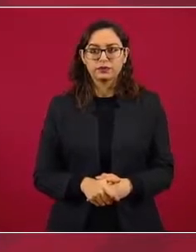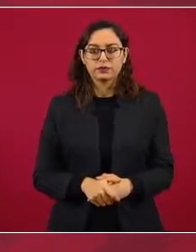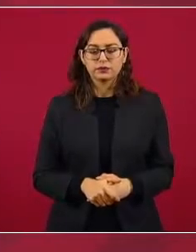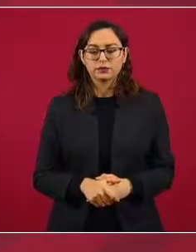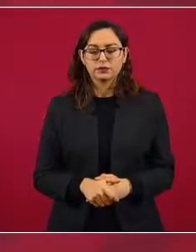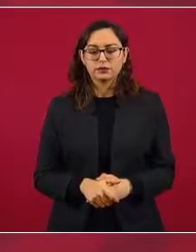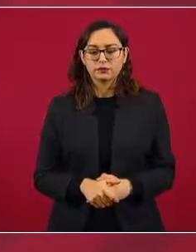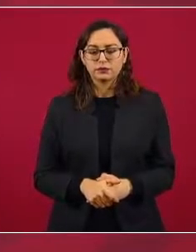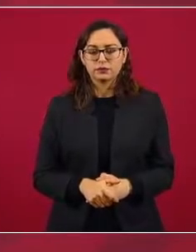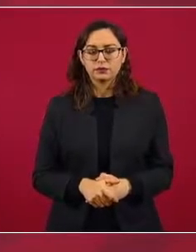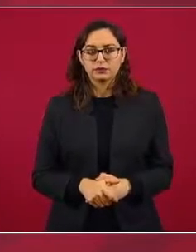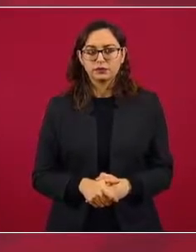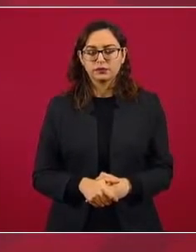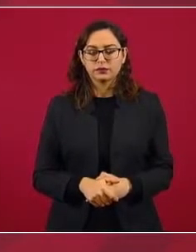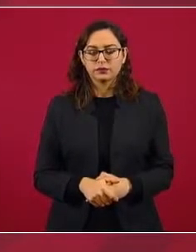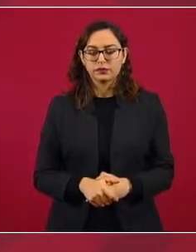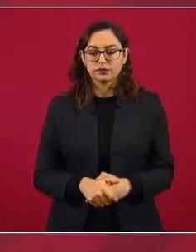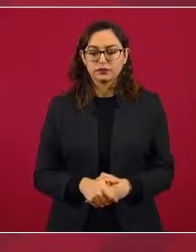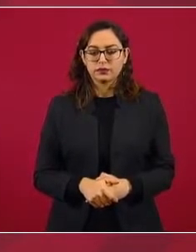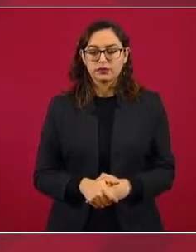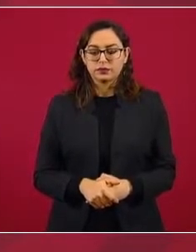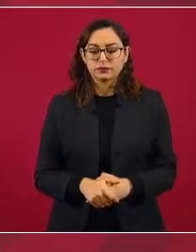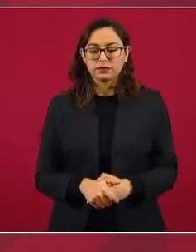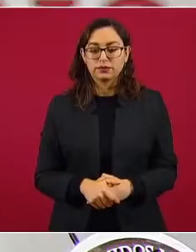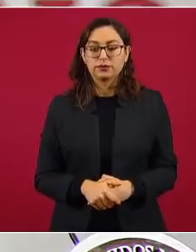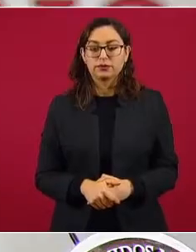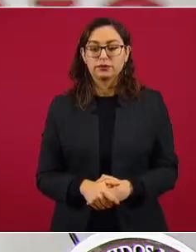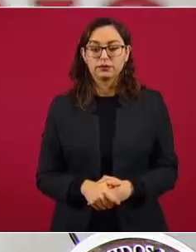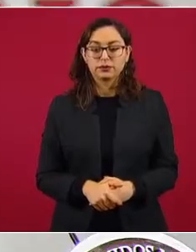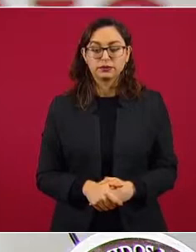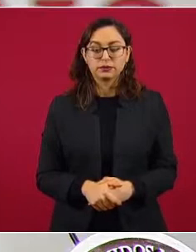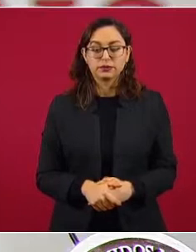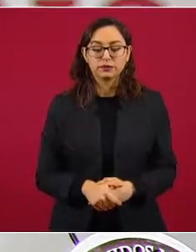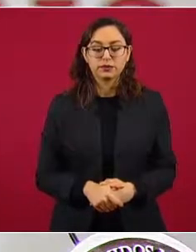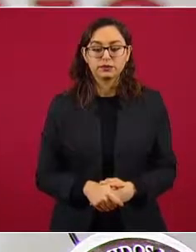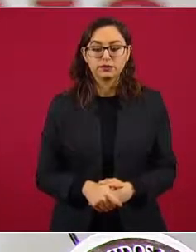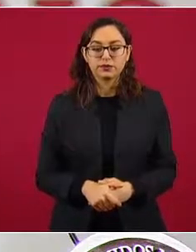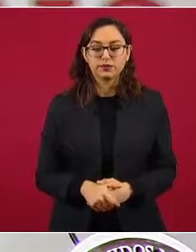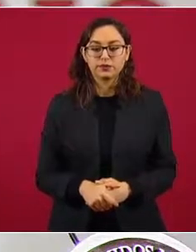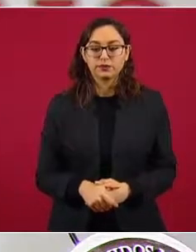conozca bien, aunque ya lo hemos dicho,